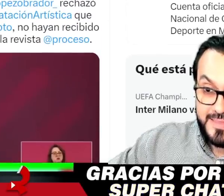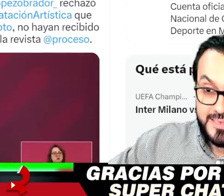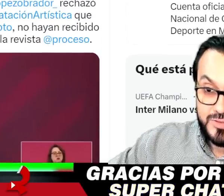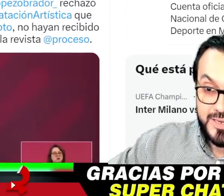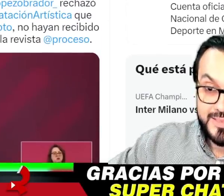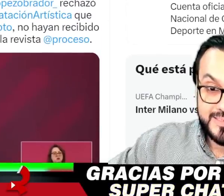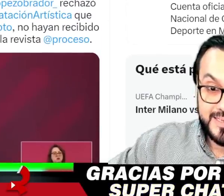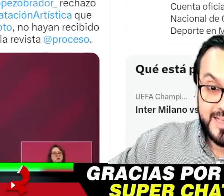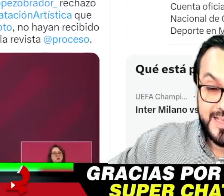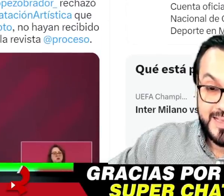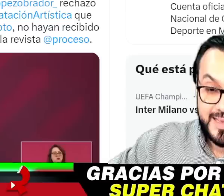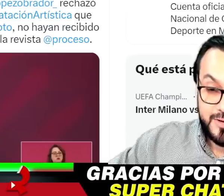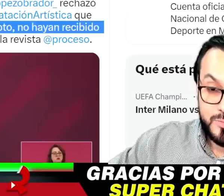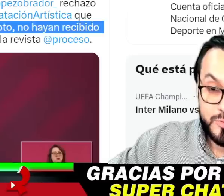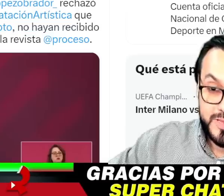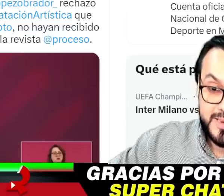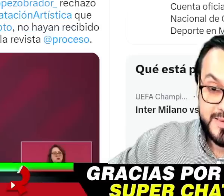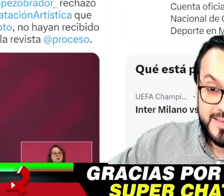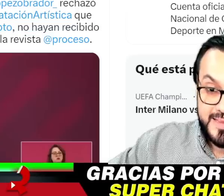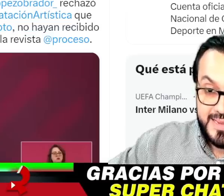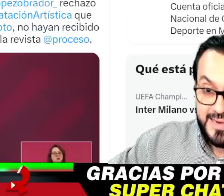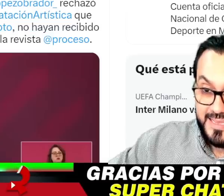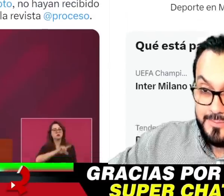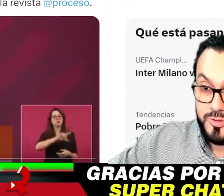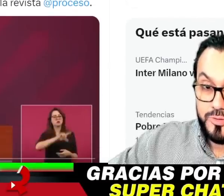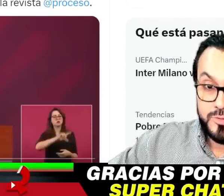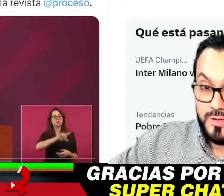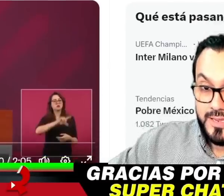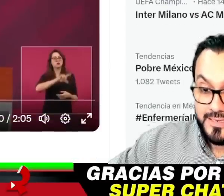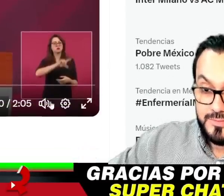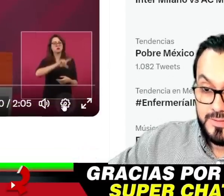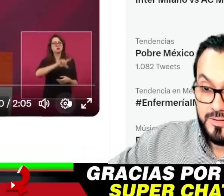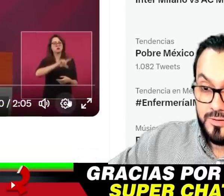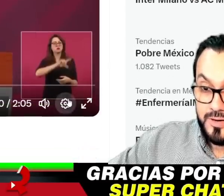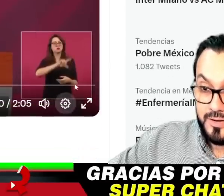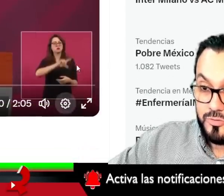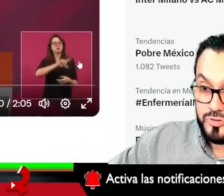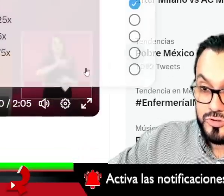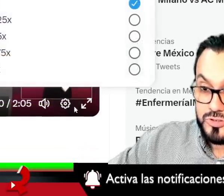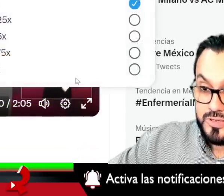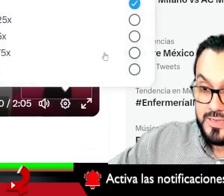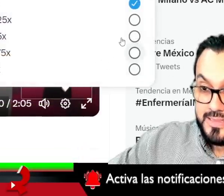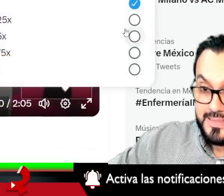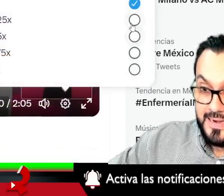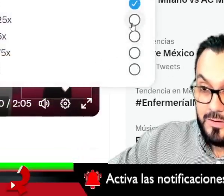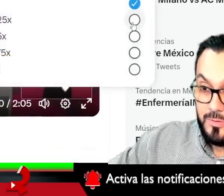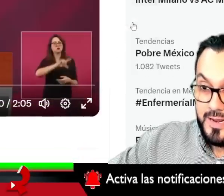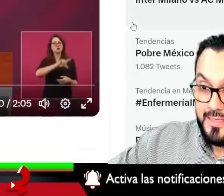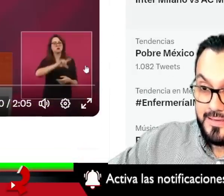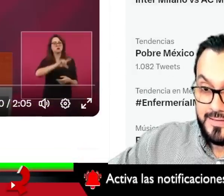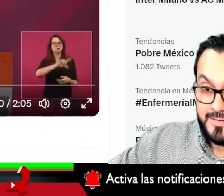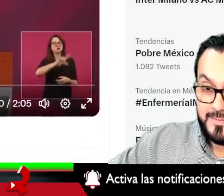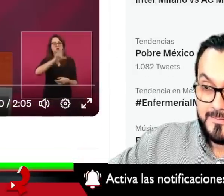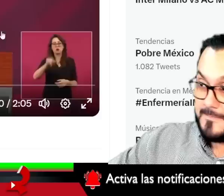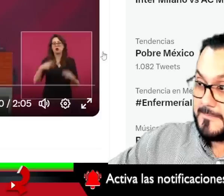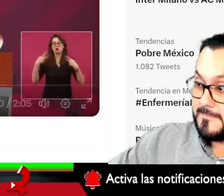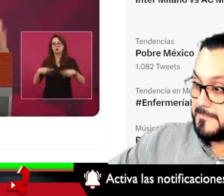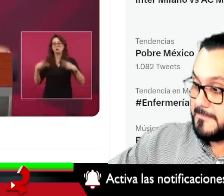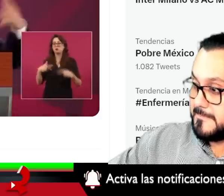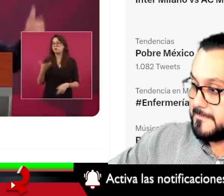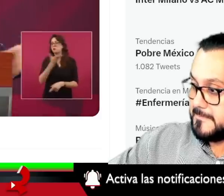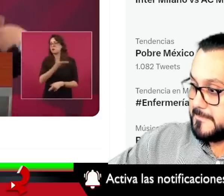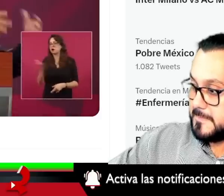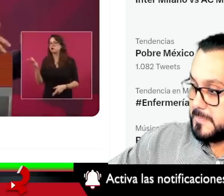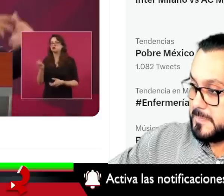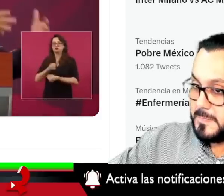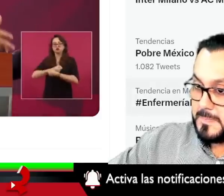de natación artística que ganó el mundial en Egipto no haya recibido recursos de la CONADE. Aquí